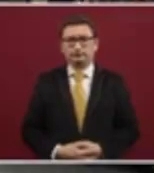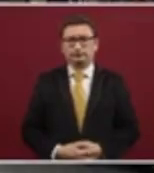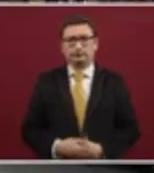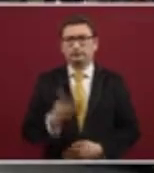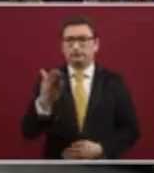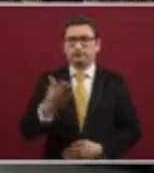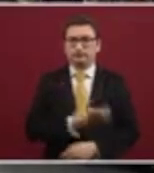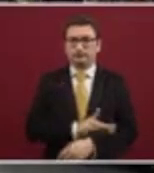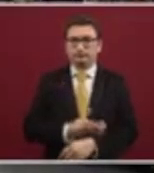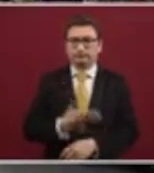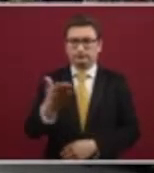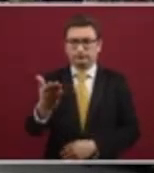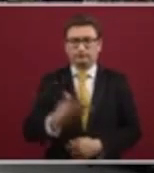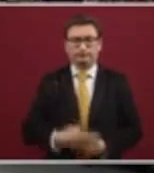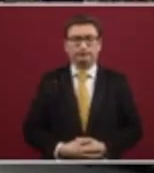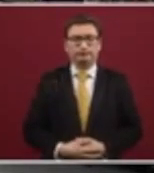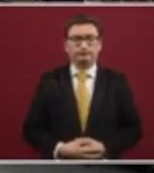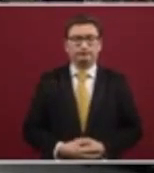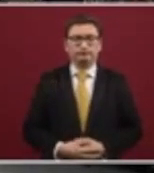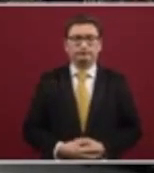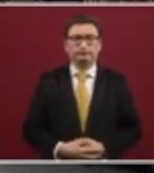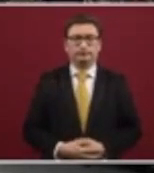compañía.